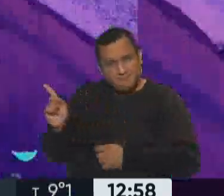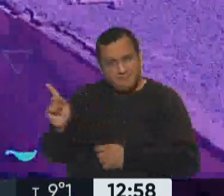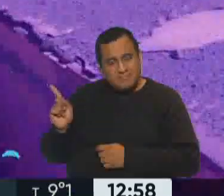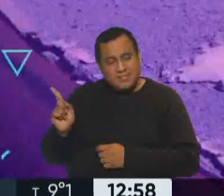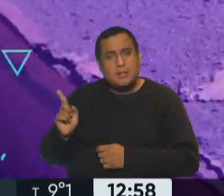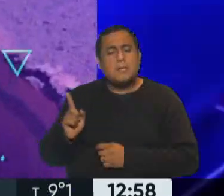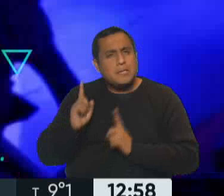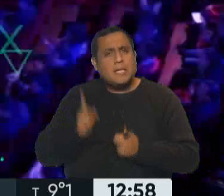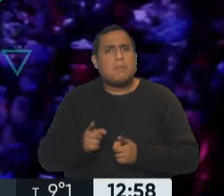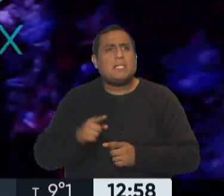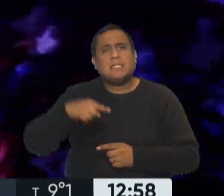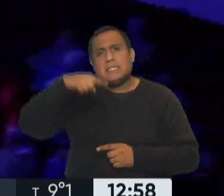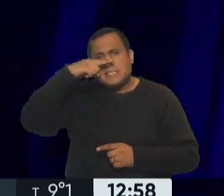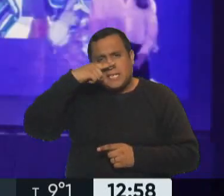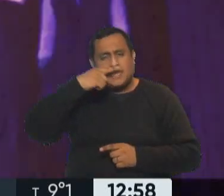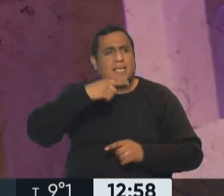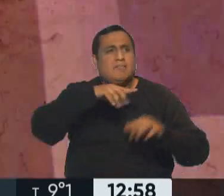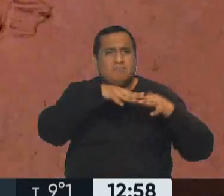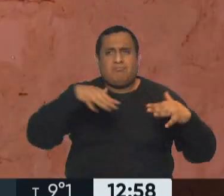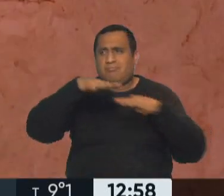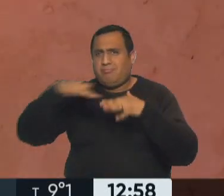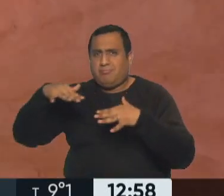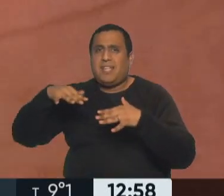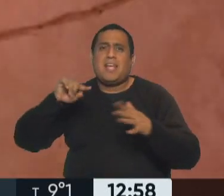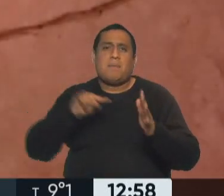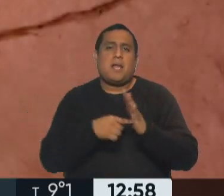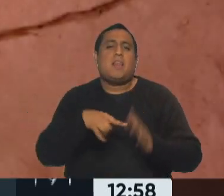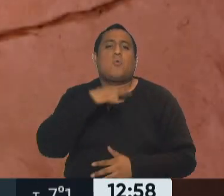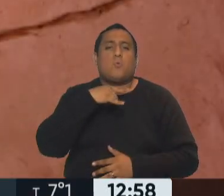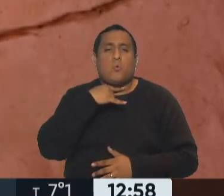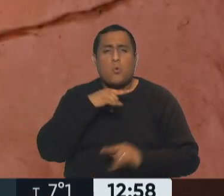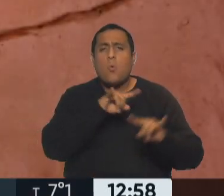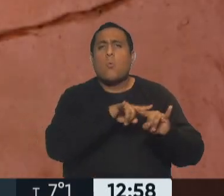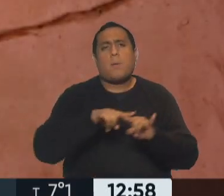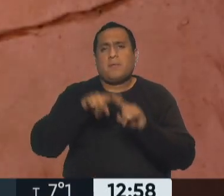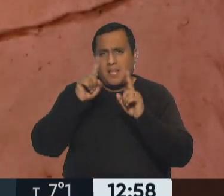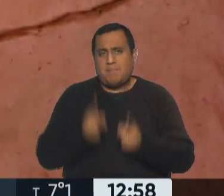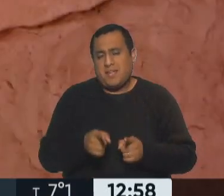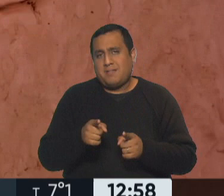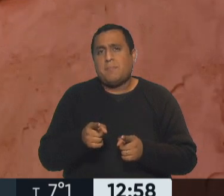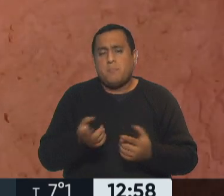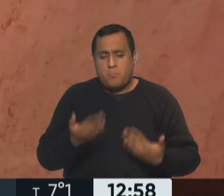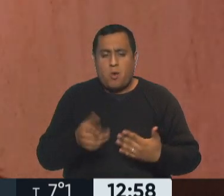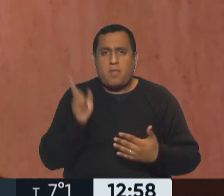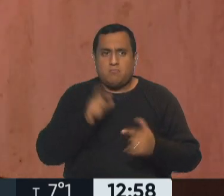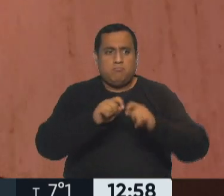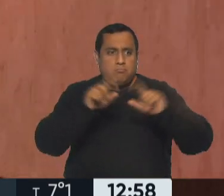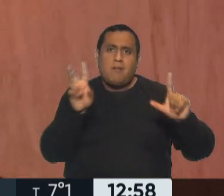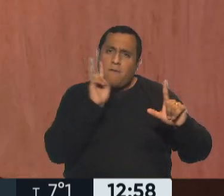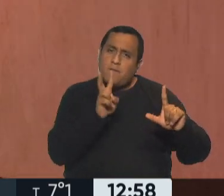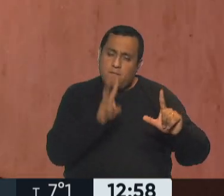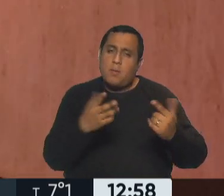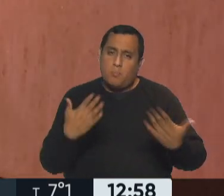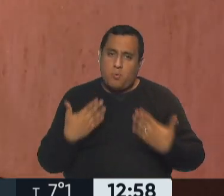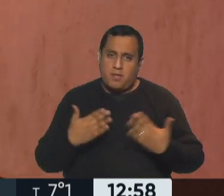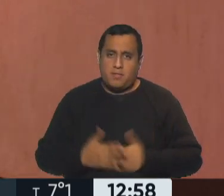además va a haber 7 escenarios en la capital jujeña y va a estar disponible la web como plataforma también para poder ver ese material